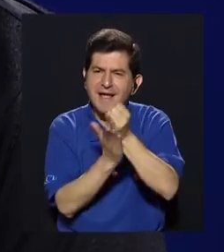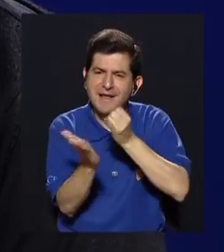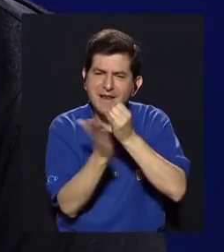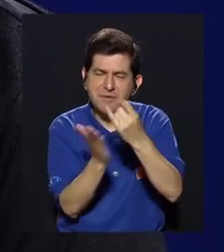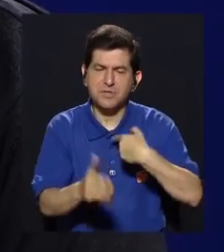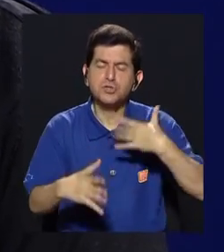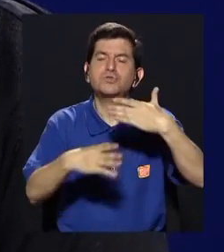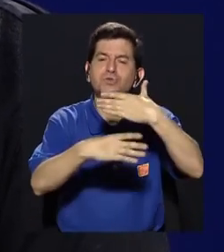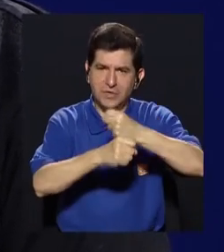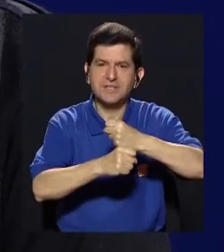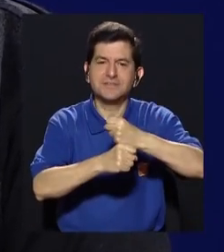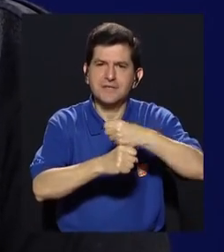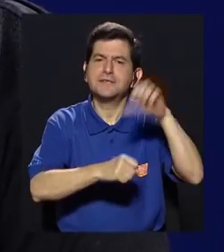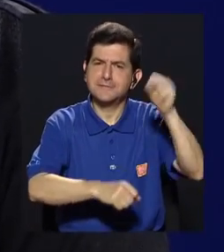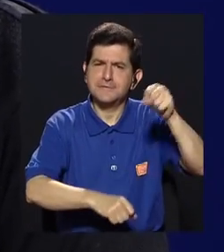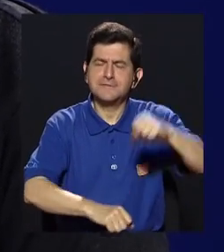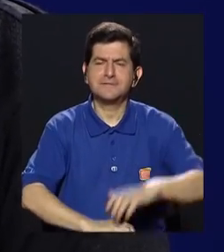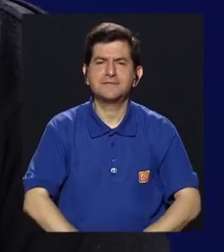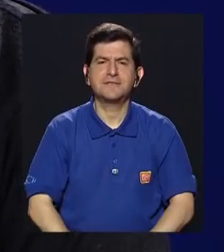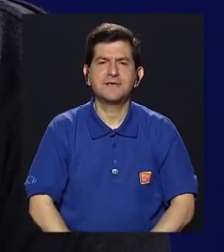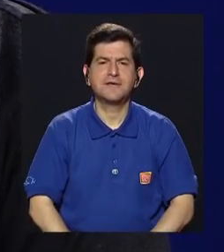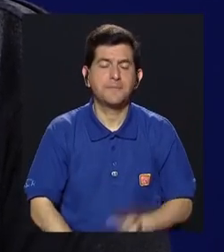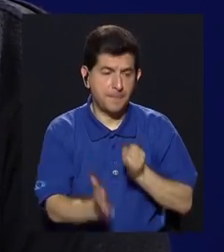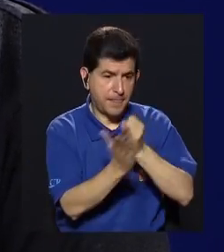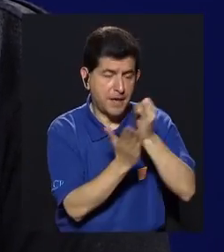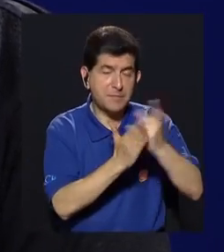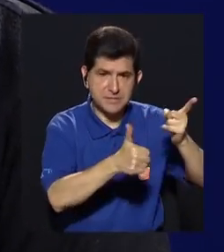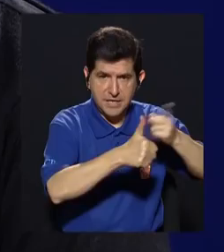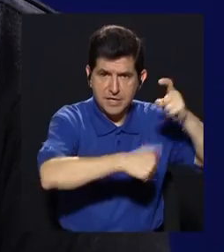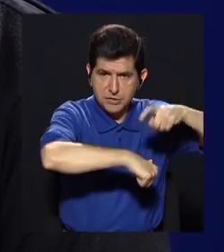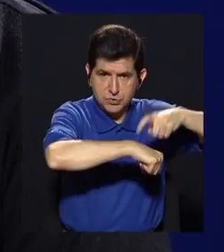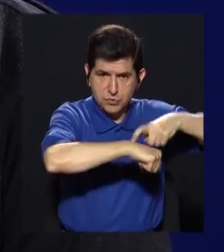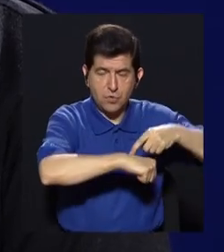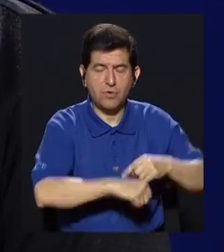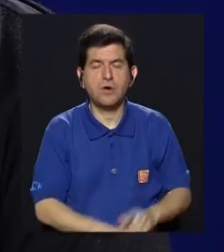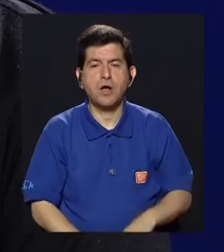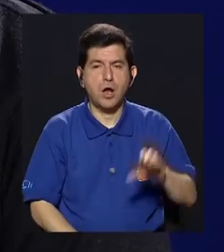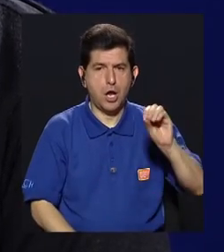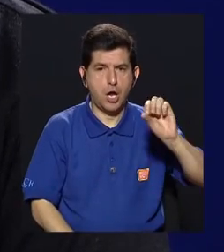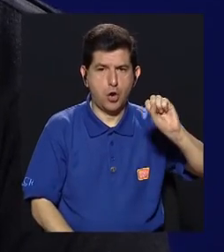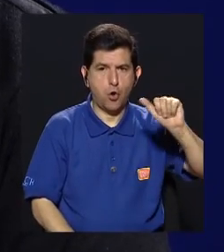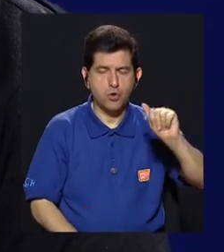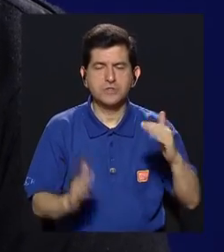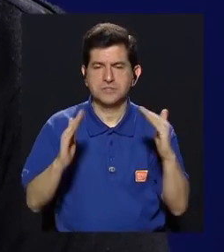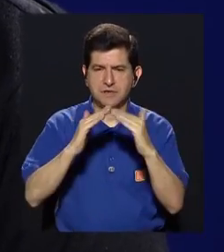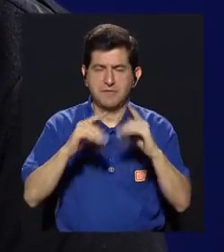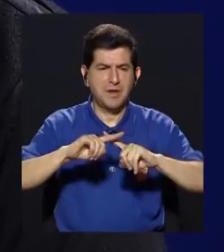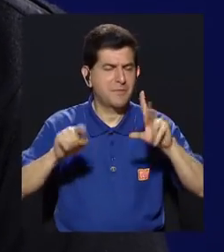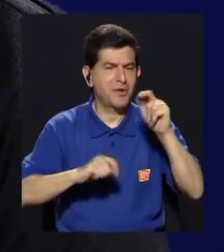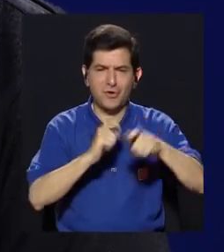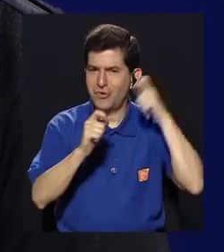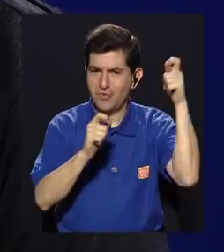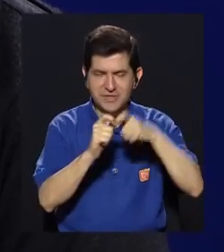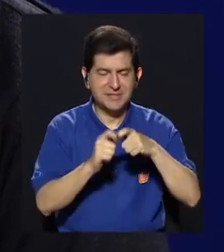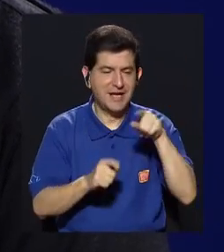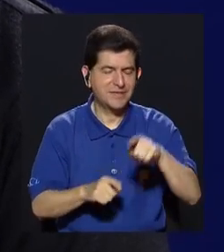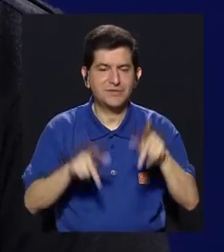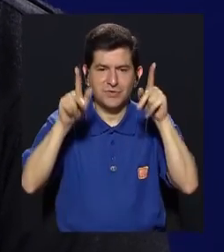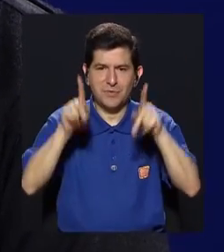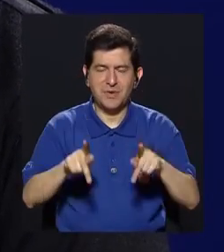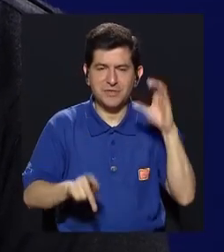la península de osa ya estaba viviendo en eeuu que fue donde estudié cine entonces en la investigación le había